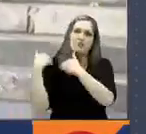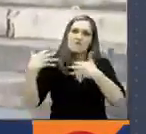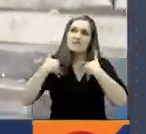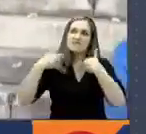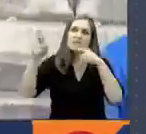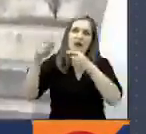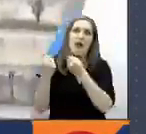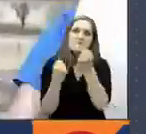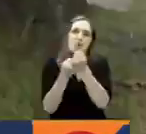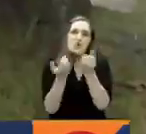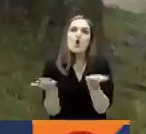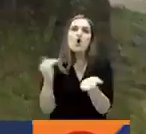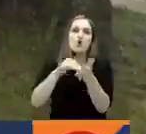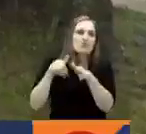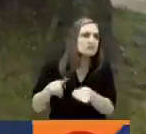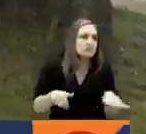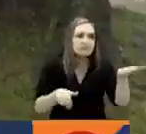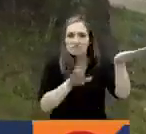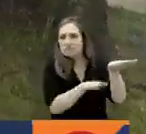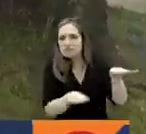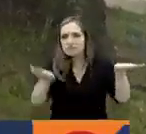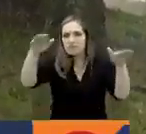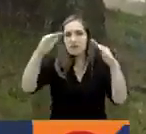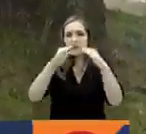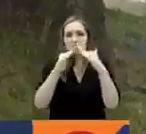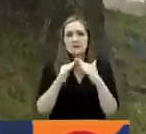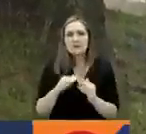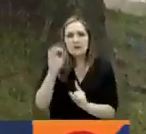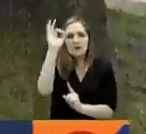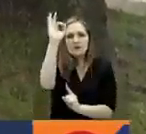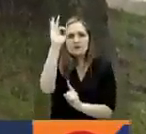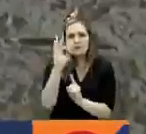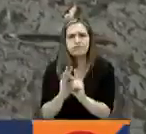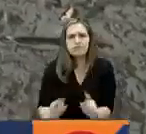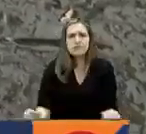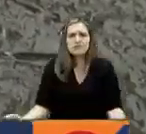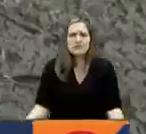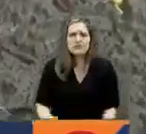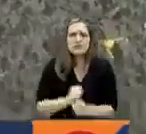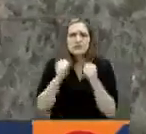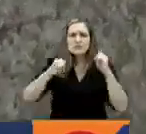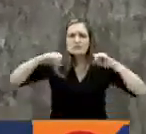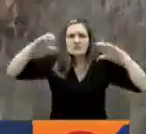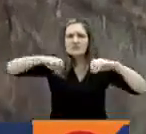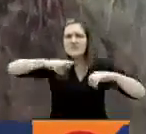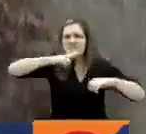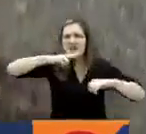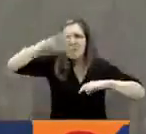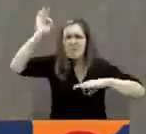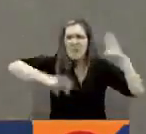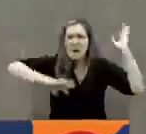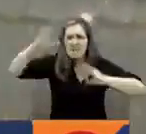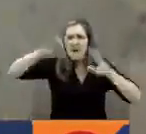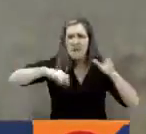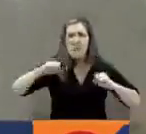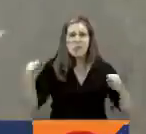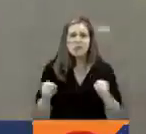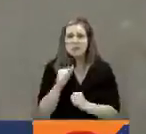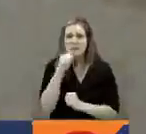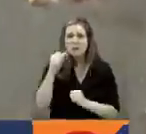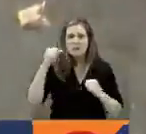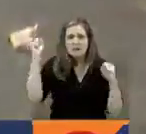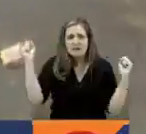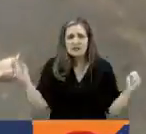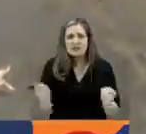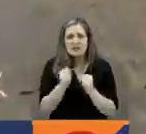retorno. Ante las bajas temperaturas producto de las fuertes lluvias y hasta granizadas que han azotado Bogotá,